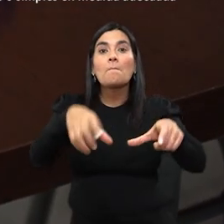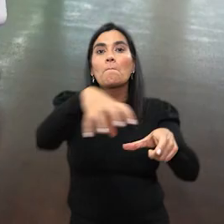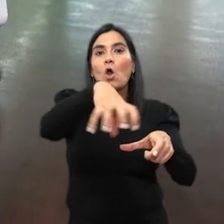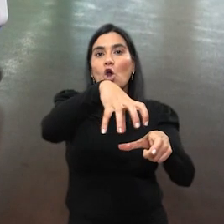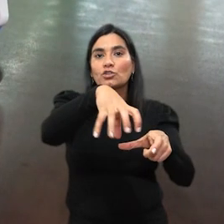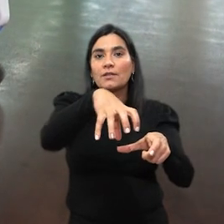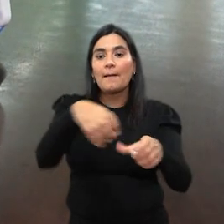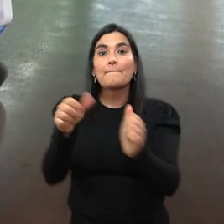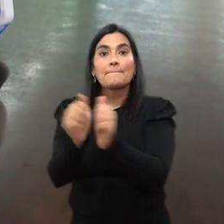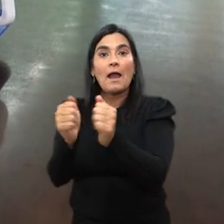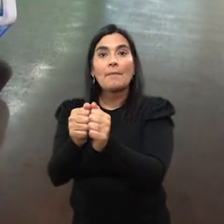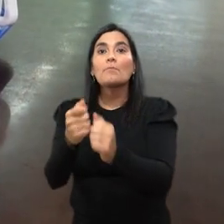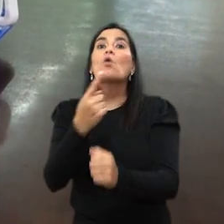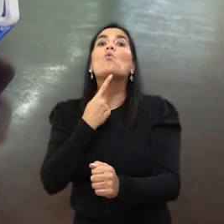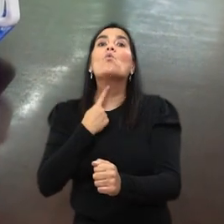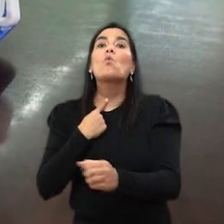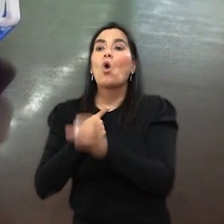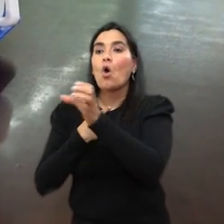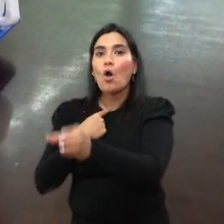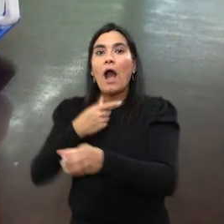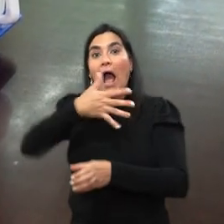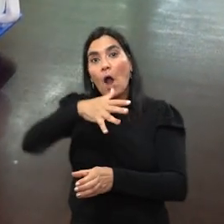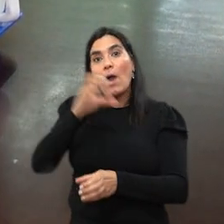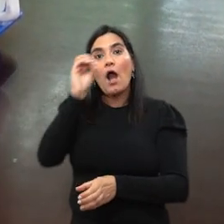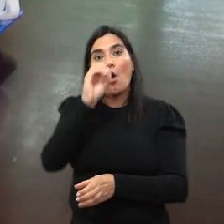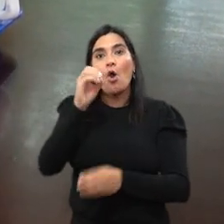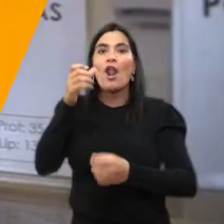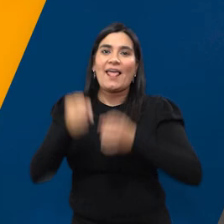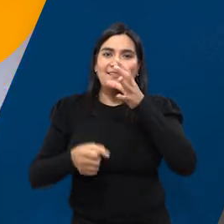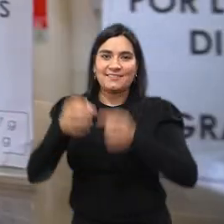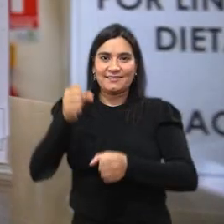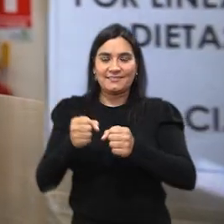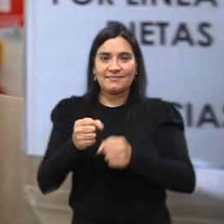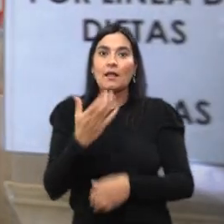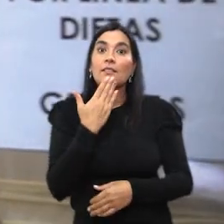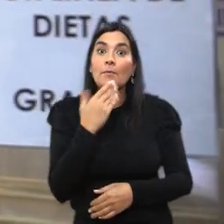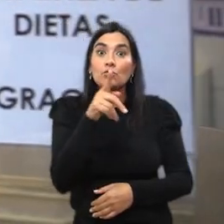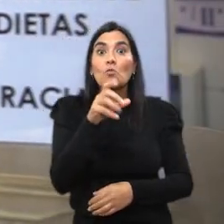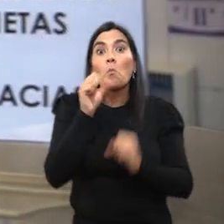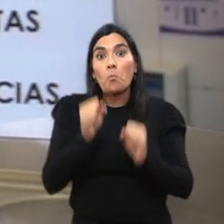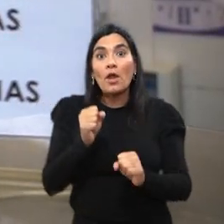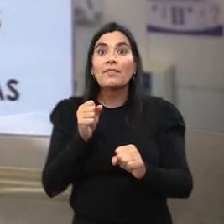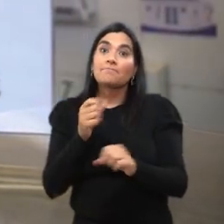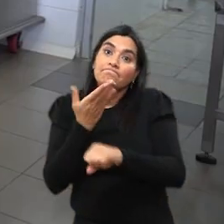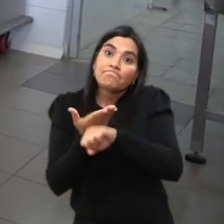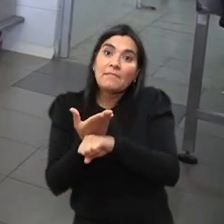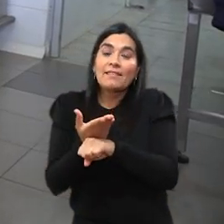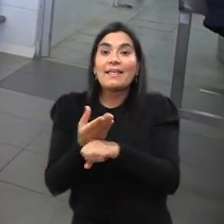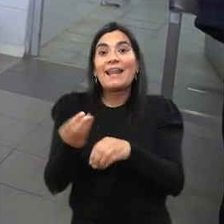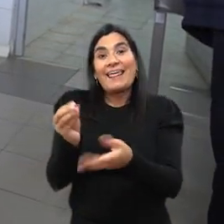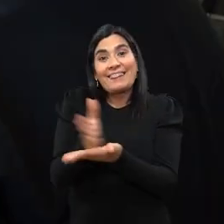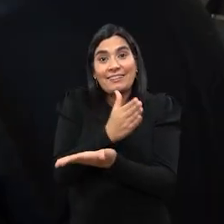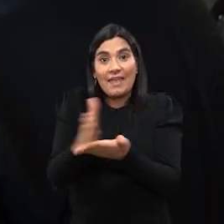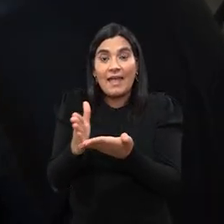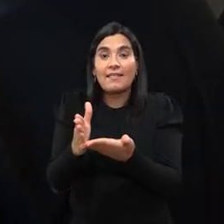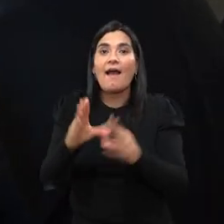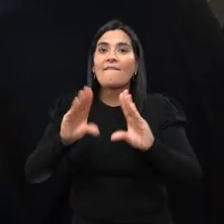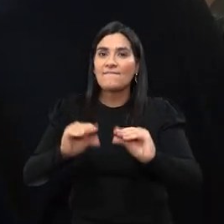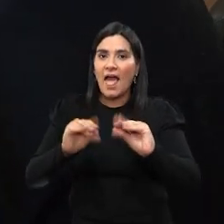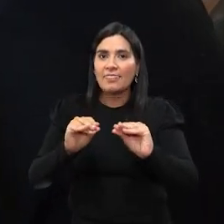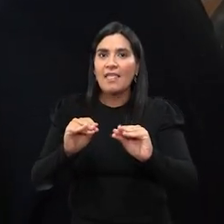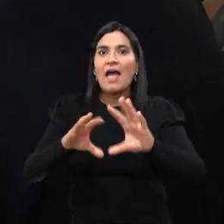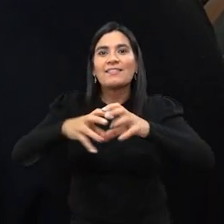postre, pan y jugo, agua o leche. También puedes acceder a dietas de tipo blanda,